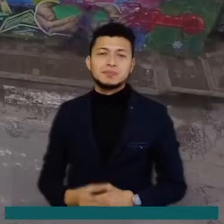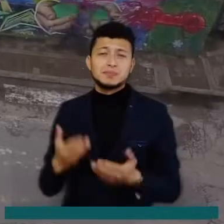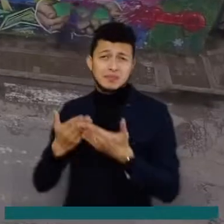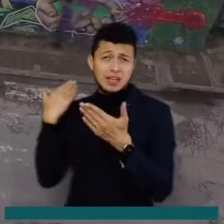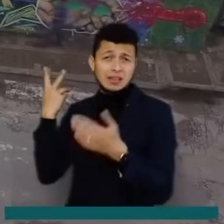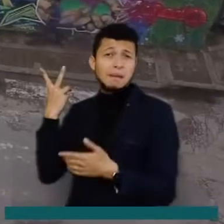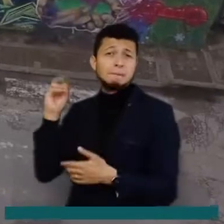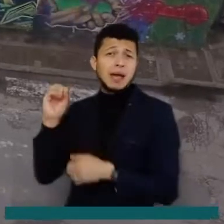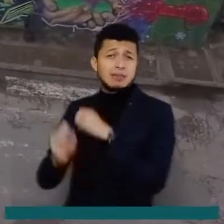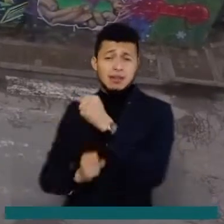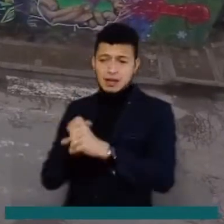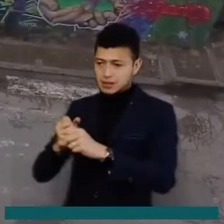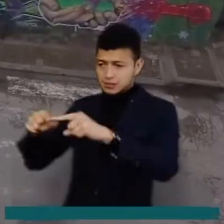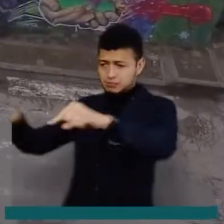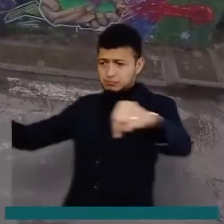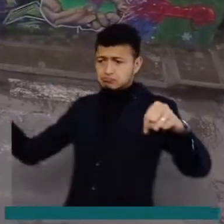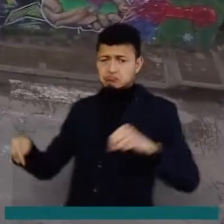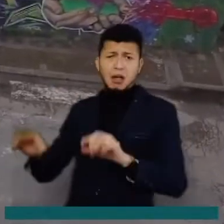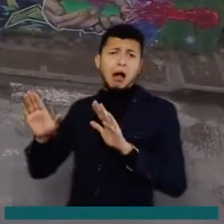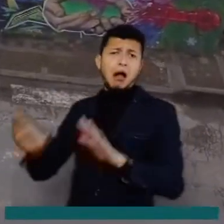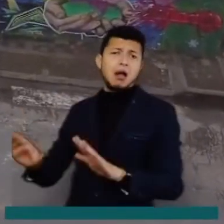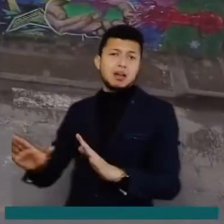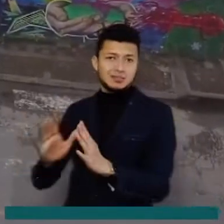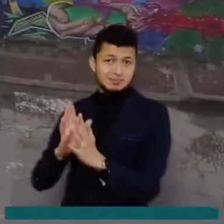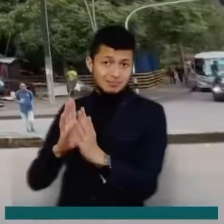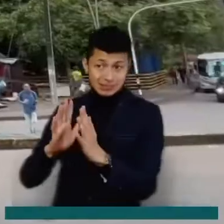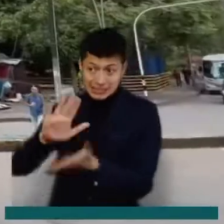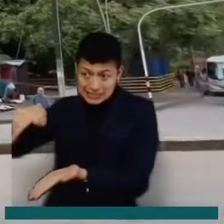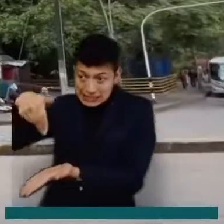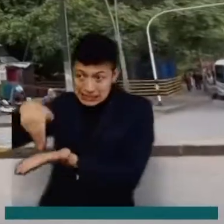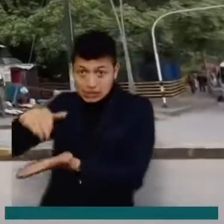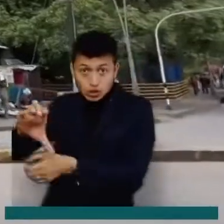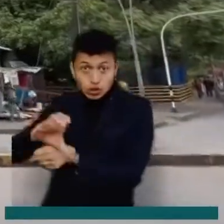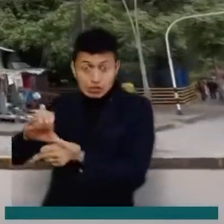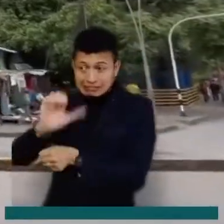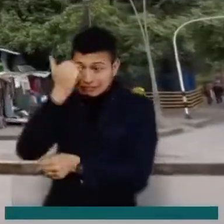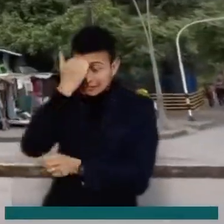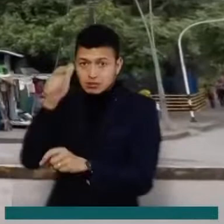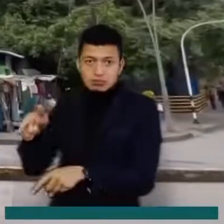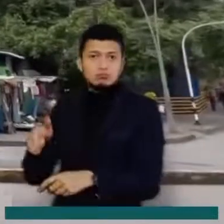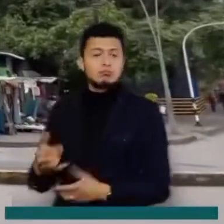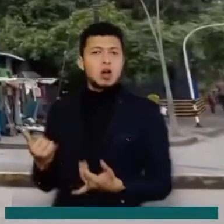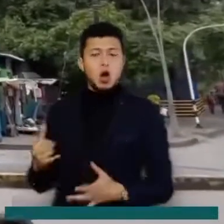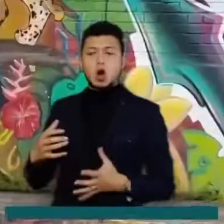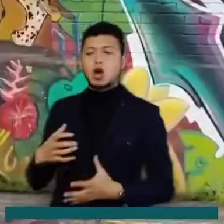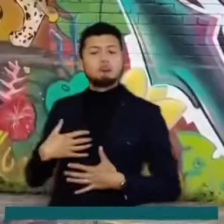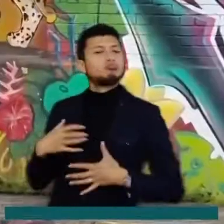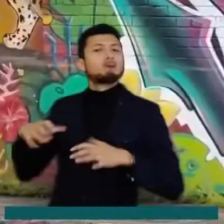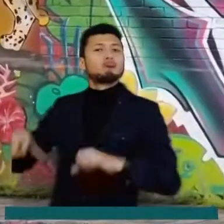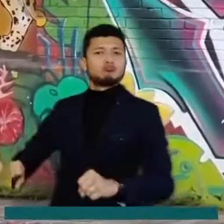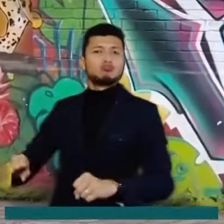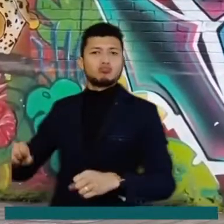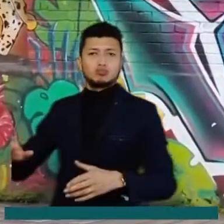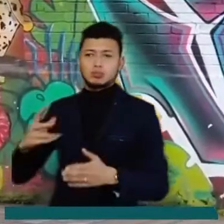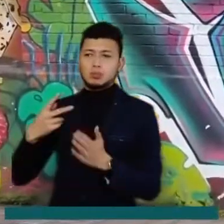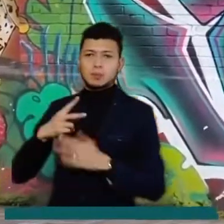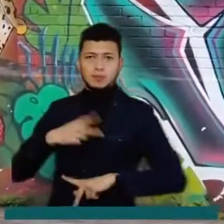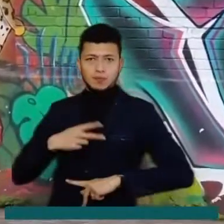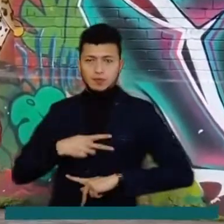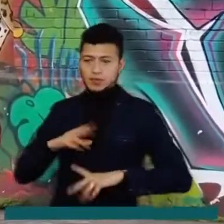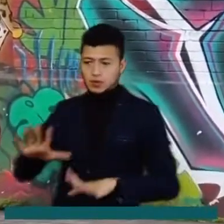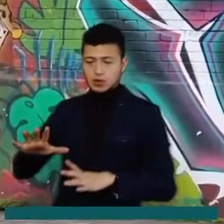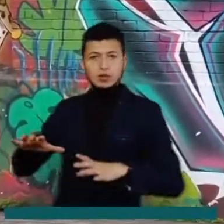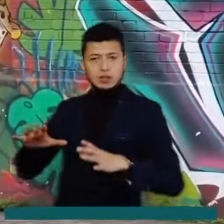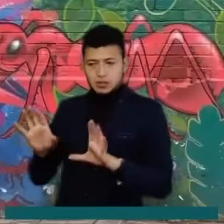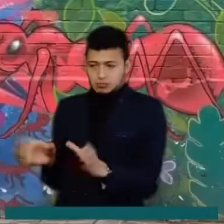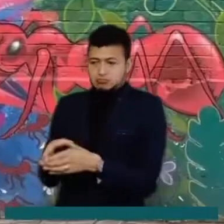Por más de 20 años estuvo abandonado este predio en pleno centro de la ciudad. Hoy se convierte en un activo de la Corporación Cultural de